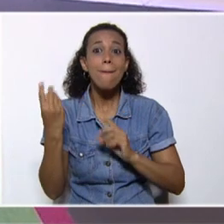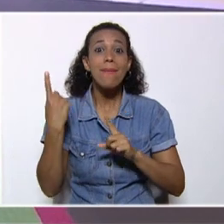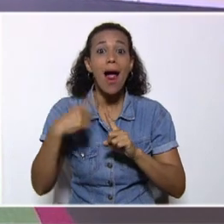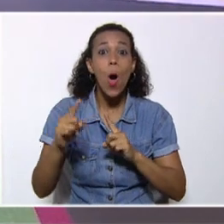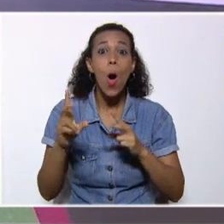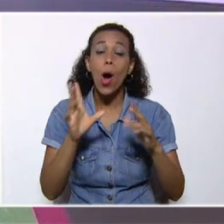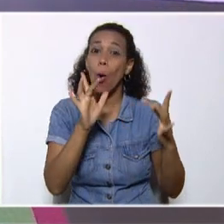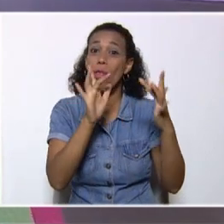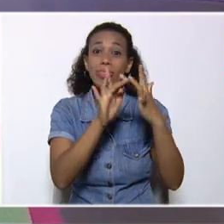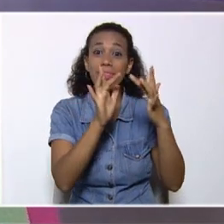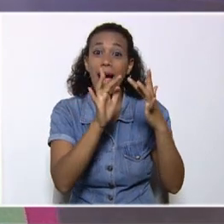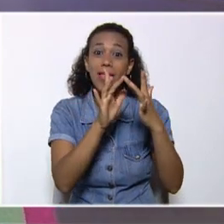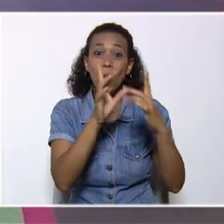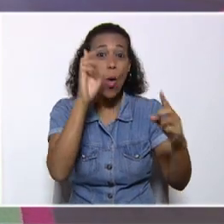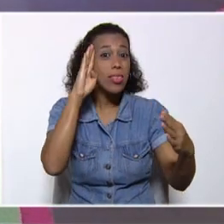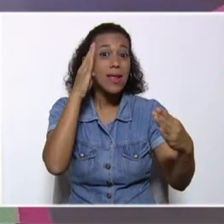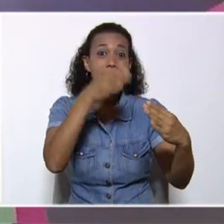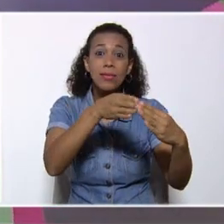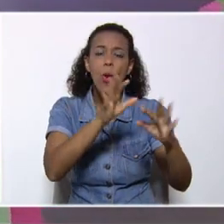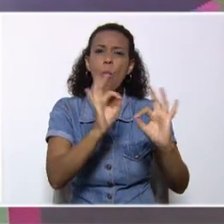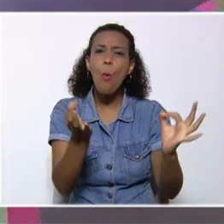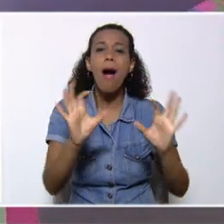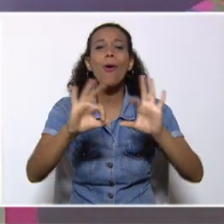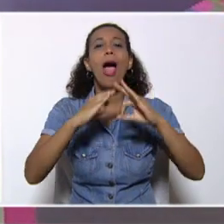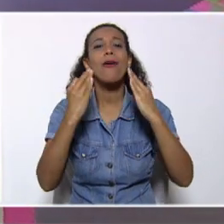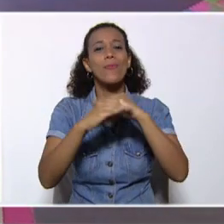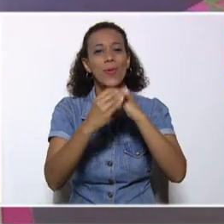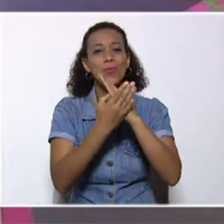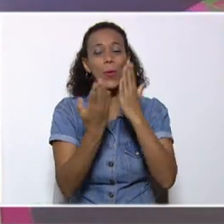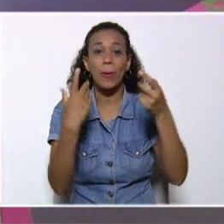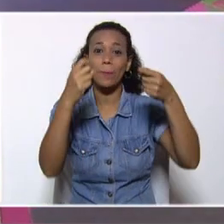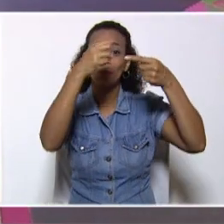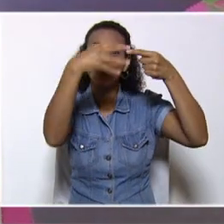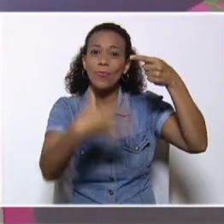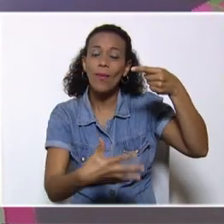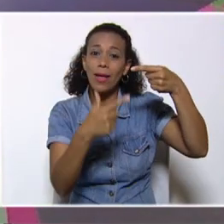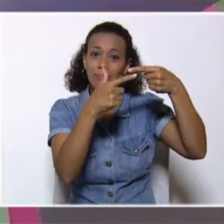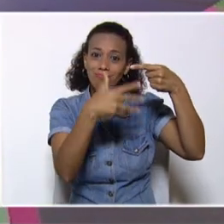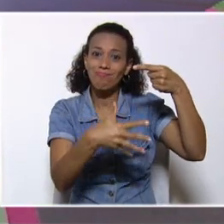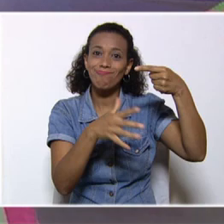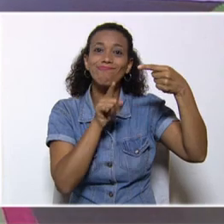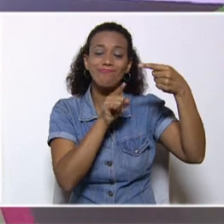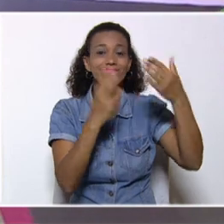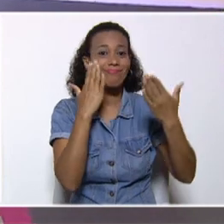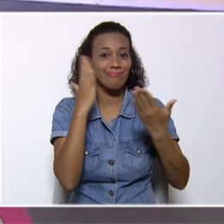conseguir el enlace directo a este, tu programa de clases a distancia. ¿Cuál es?